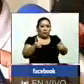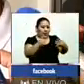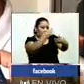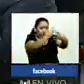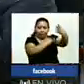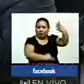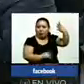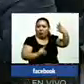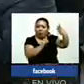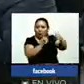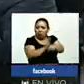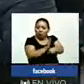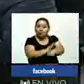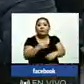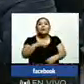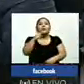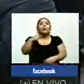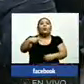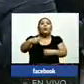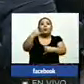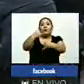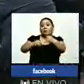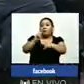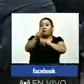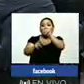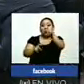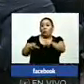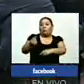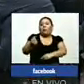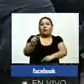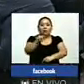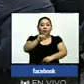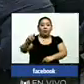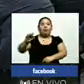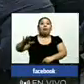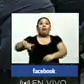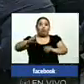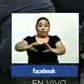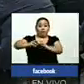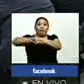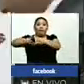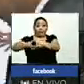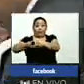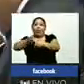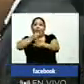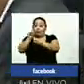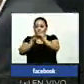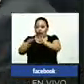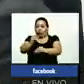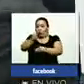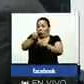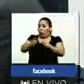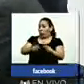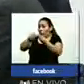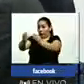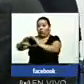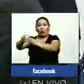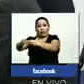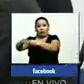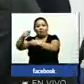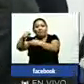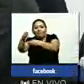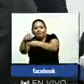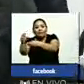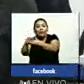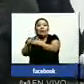la legalidad. Las entrevistas terminarán la próxima semana. Luego, la subcomisión pasará el informe a la comisión política y durante la